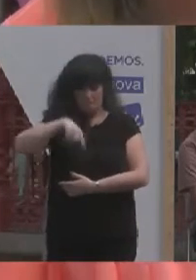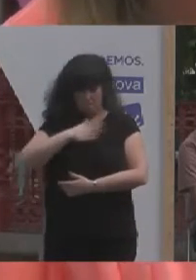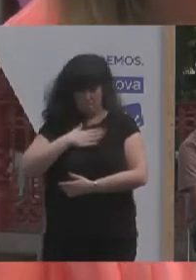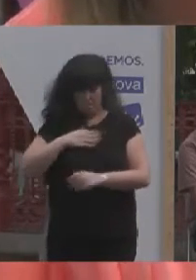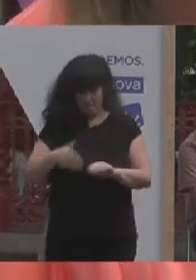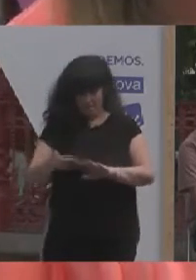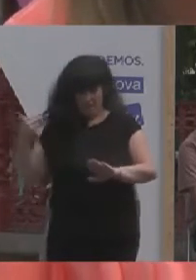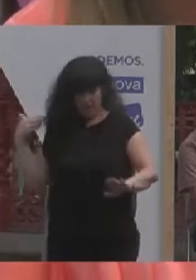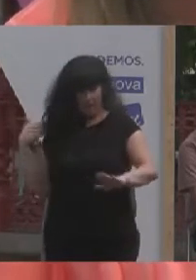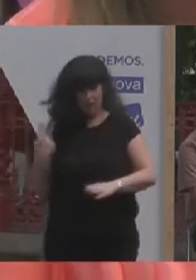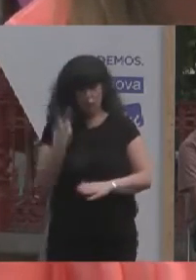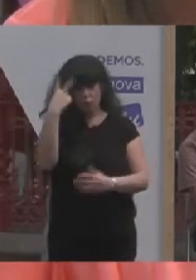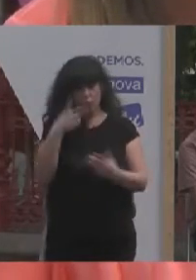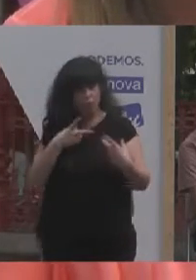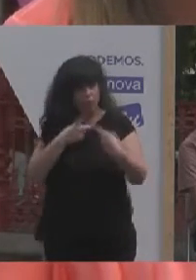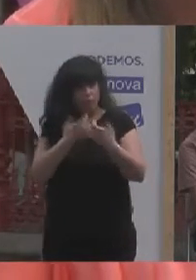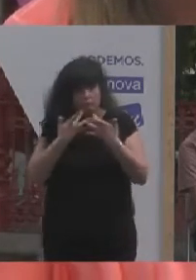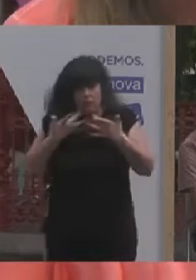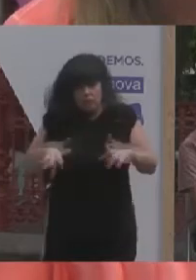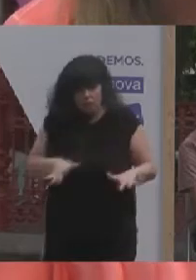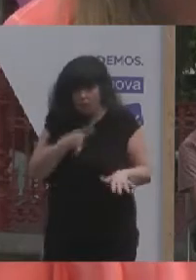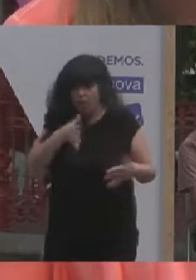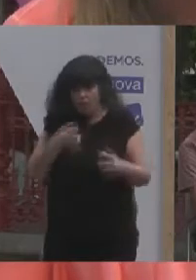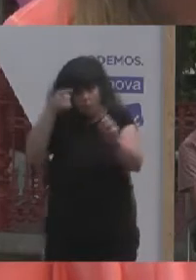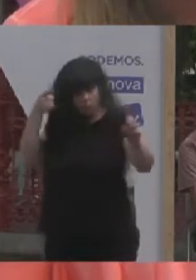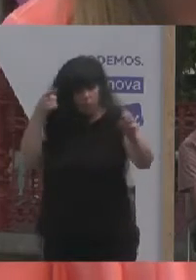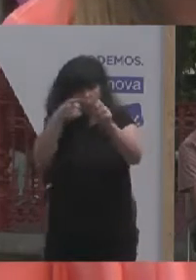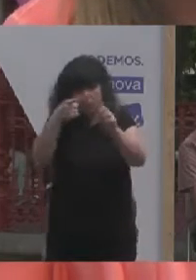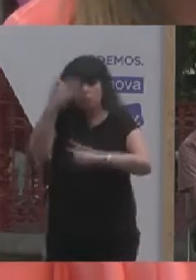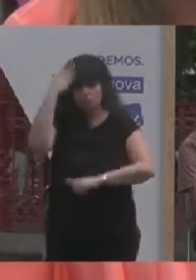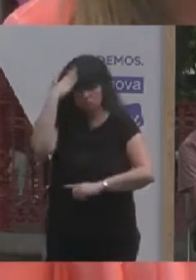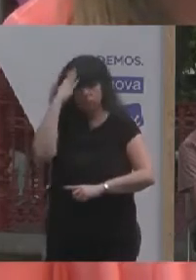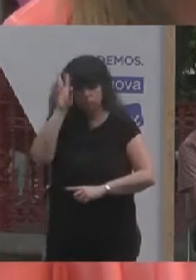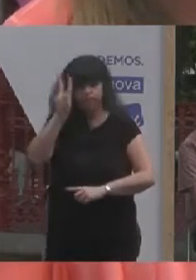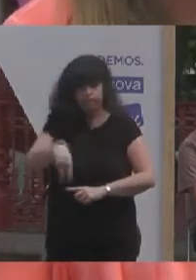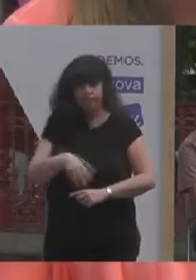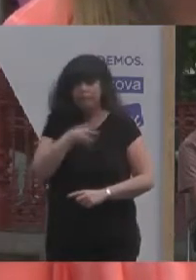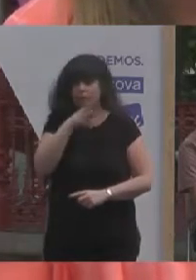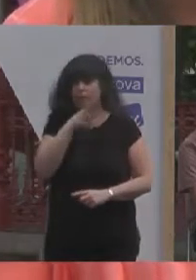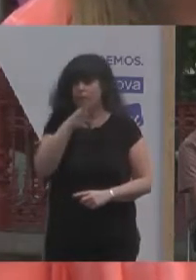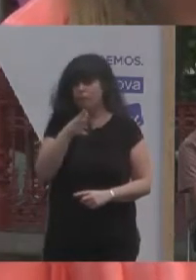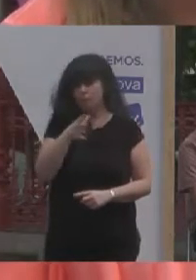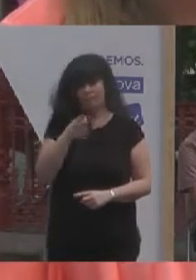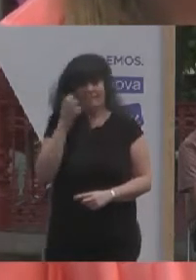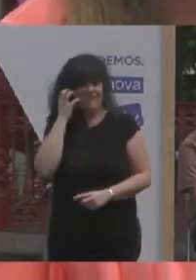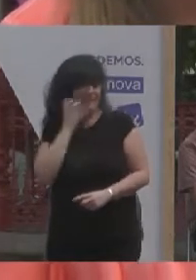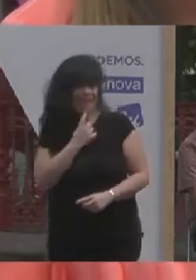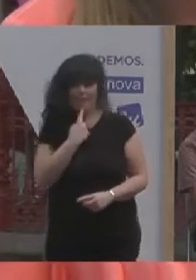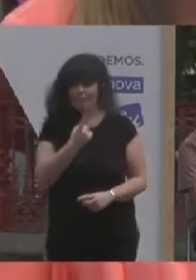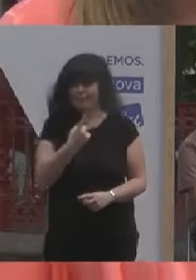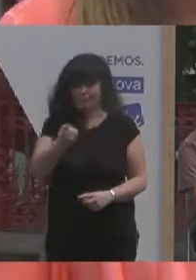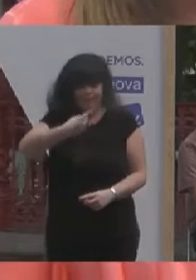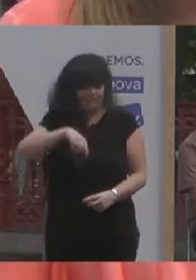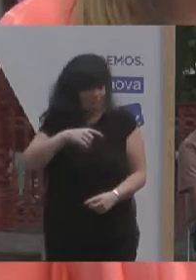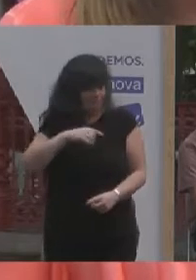esta vez será un objetivo primordial, porque temos, e estamos encantados, según Rajoy, unha base